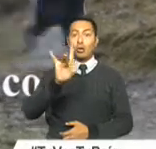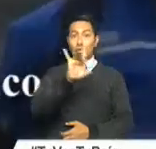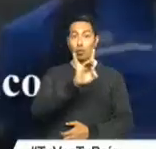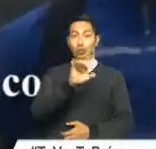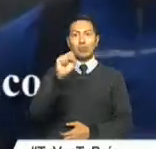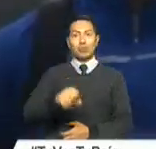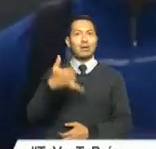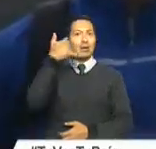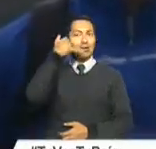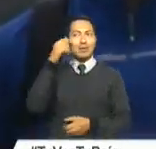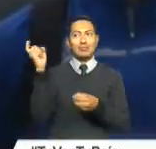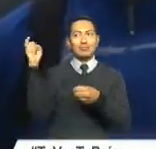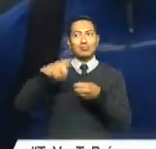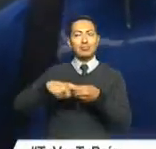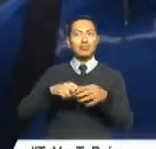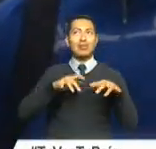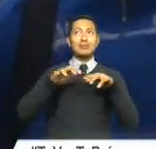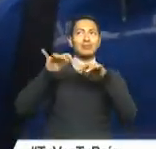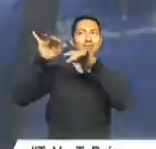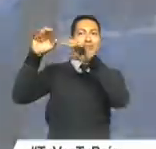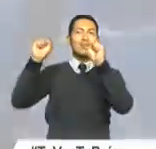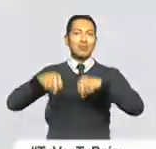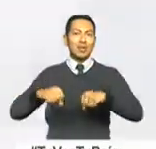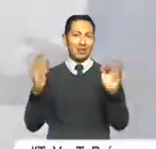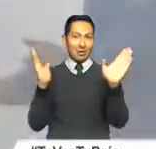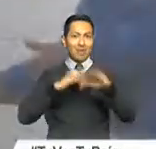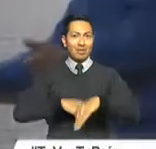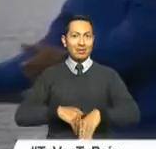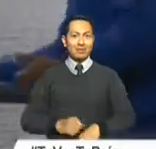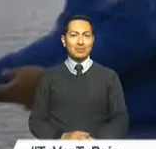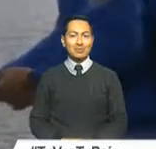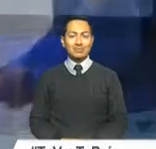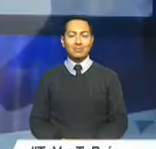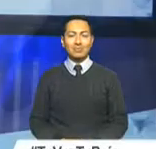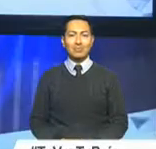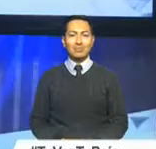023-826-088. Luis Andrade, Noticiero Ciudadano.